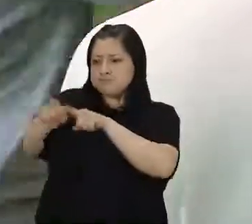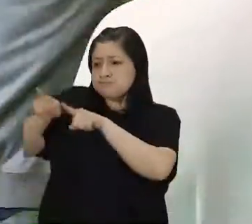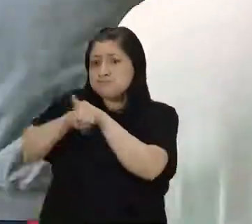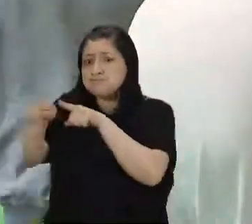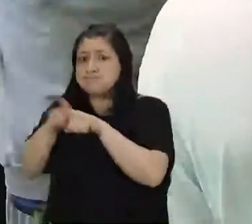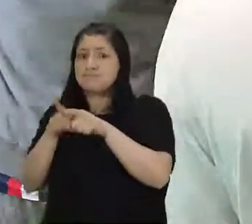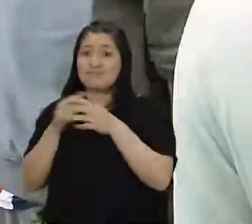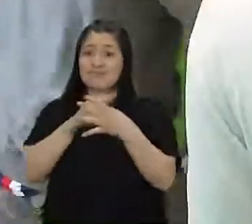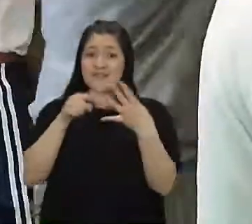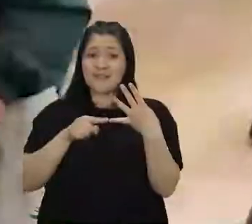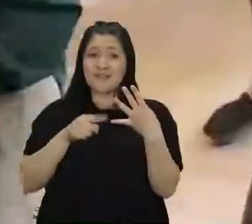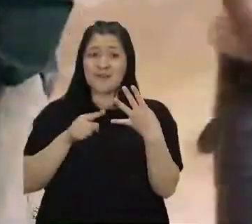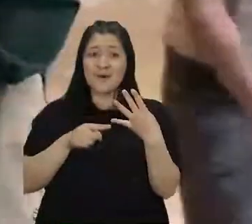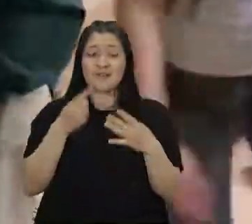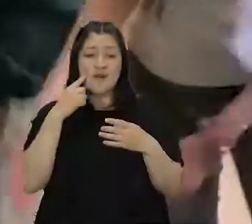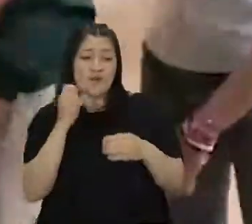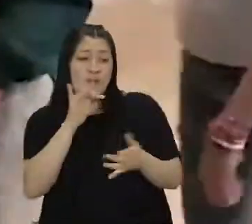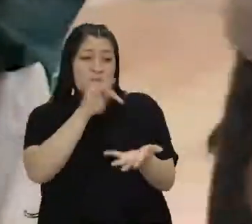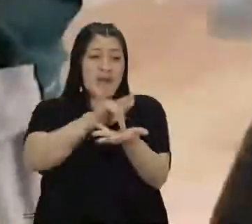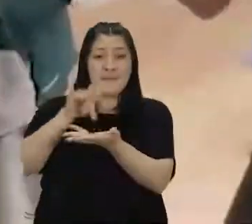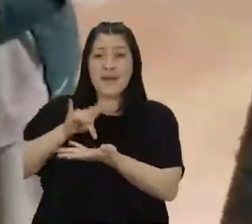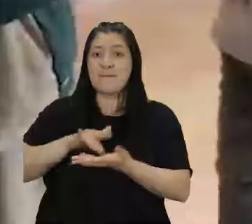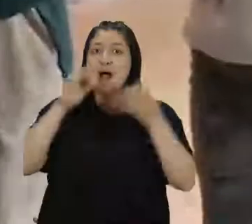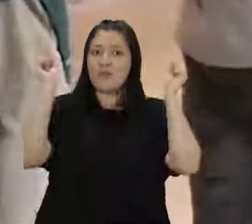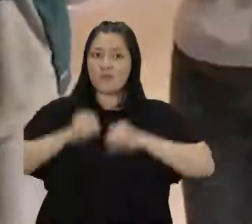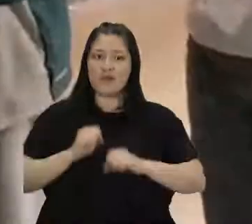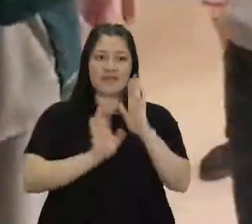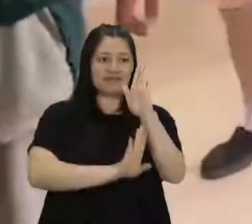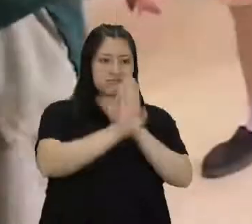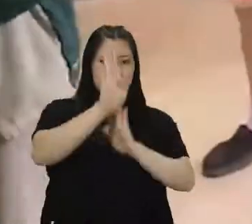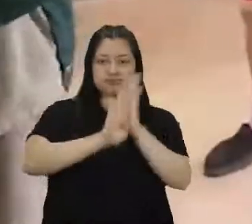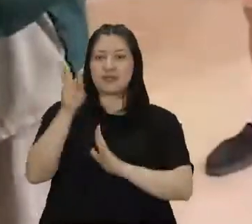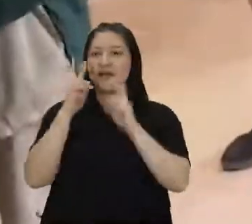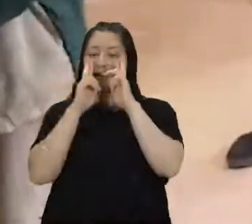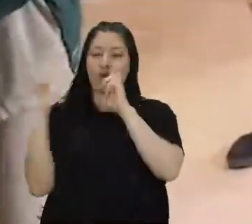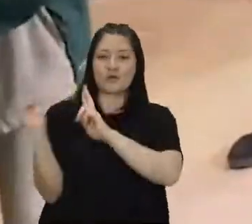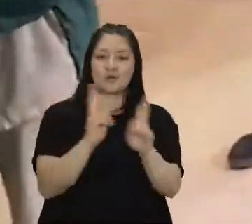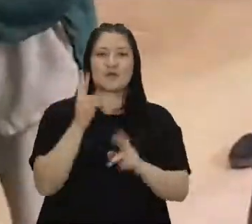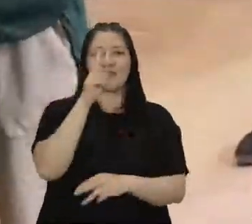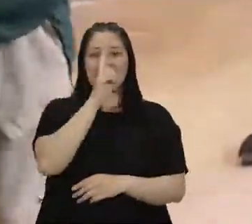de las diversas poblaciones dentro del departamento, permiten